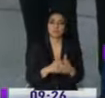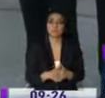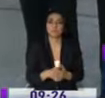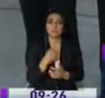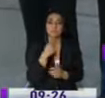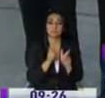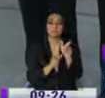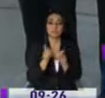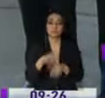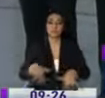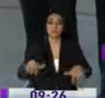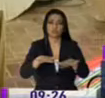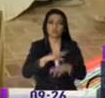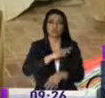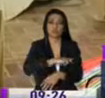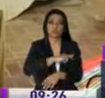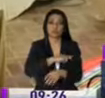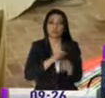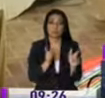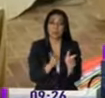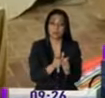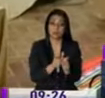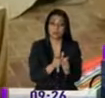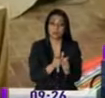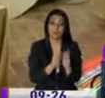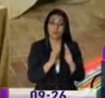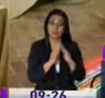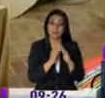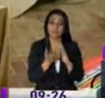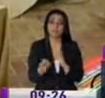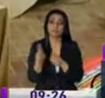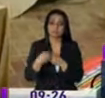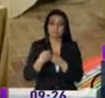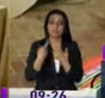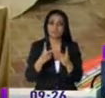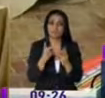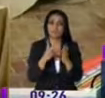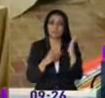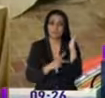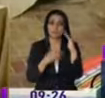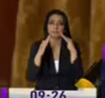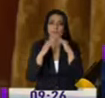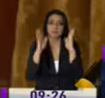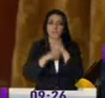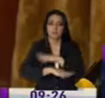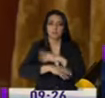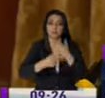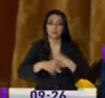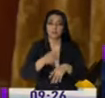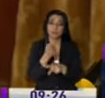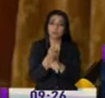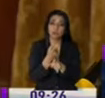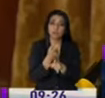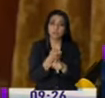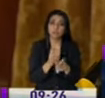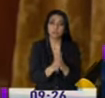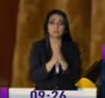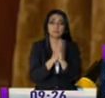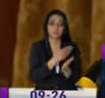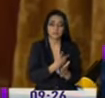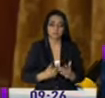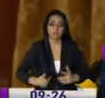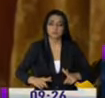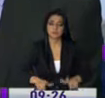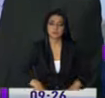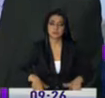que las personas que viven en los municipios pequeños van a estar incluidos en este programa de vivienda gratuita, por lo que hicieron una solicitud al